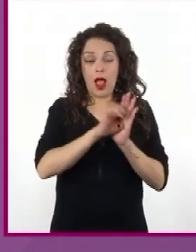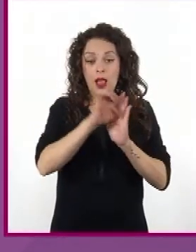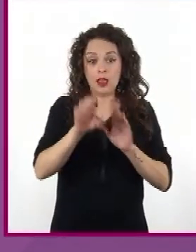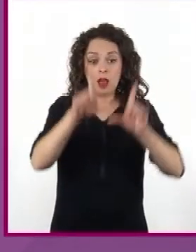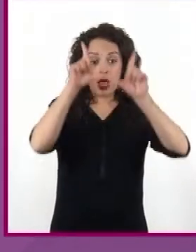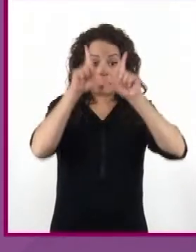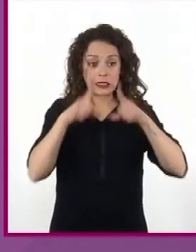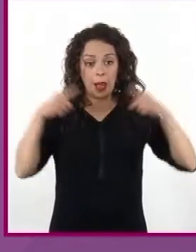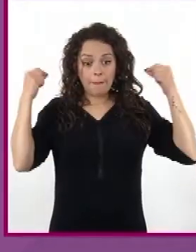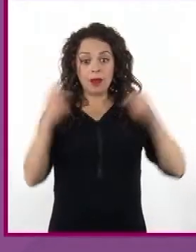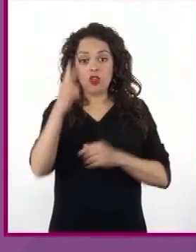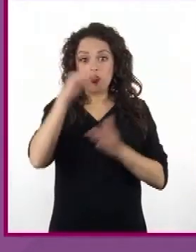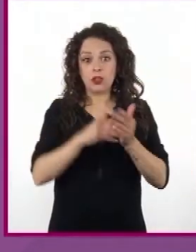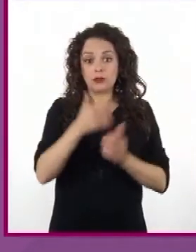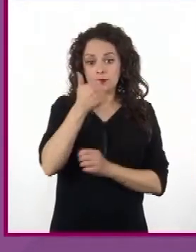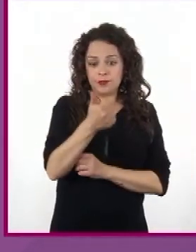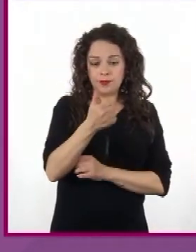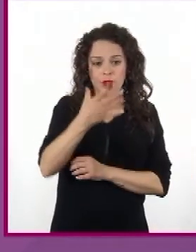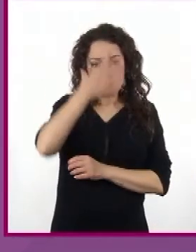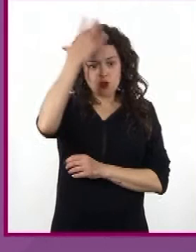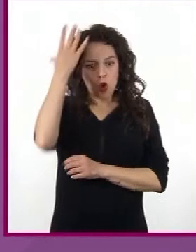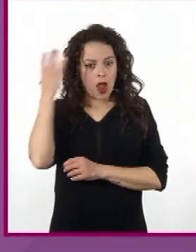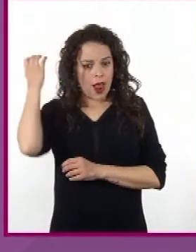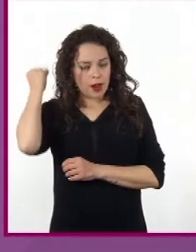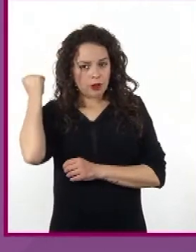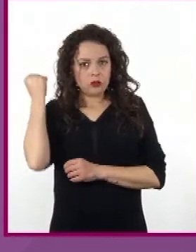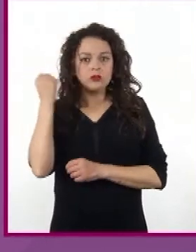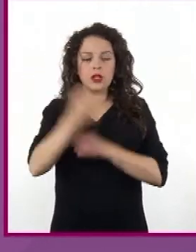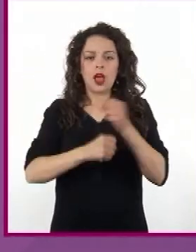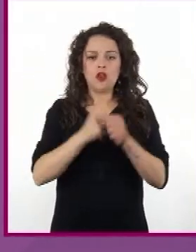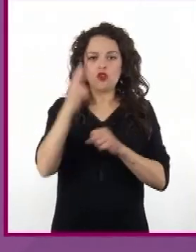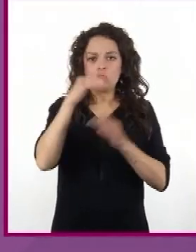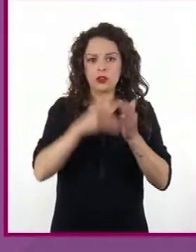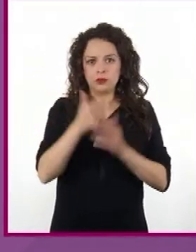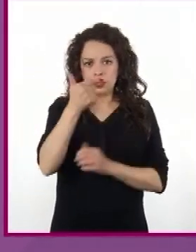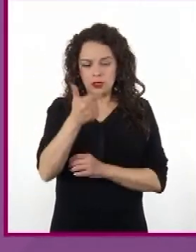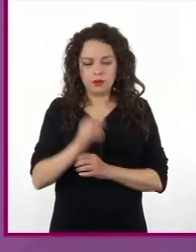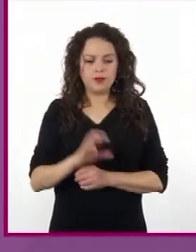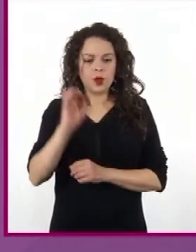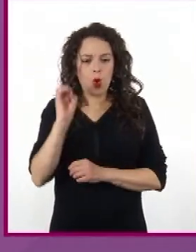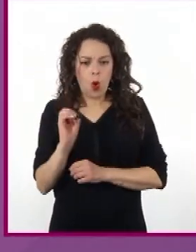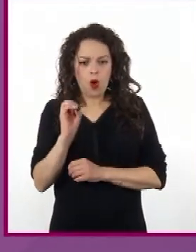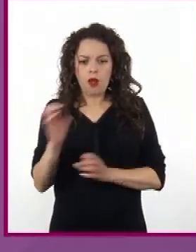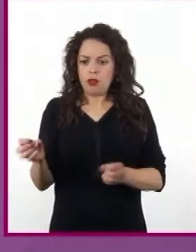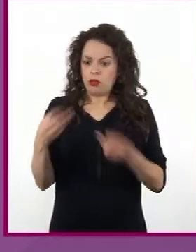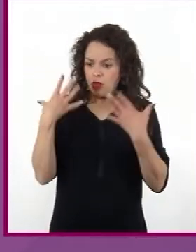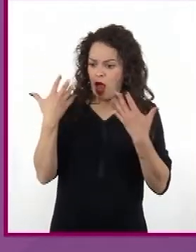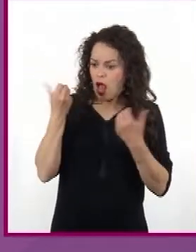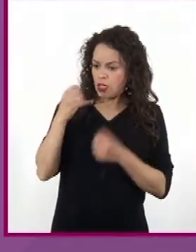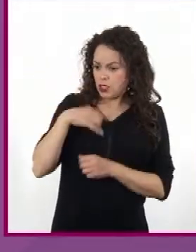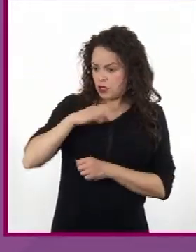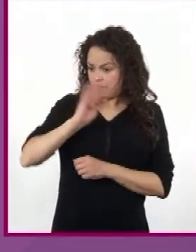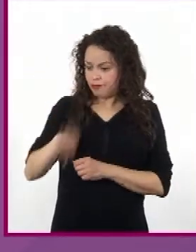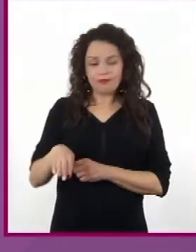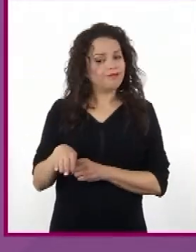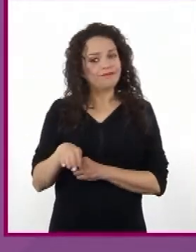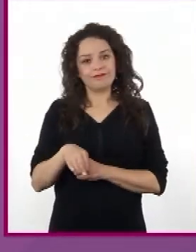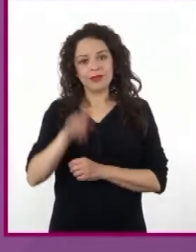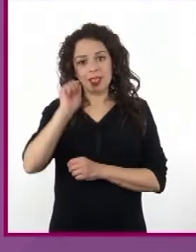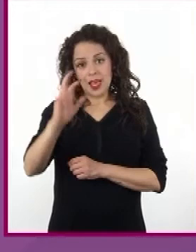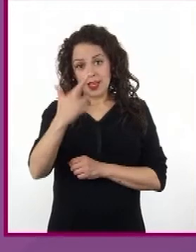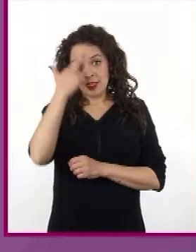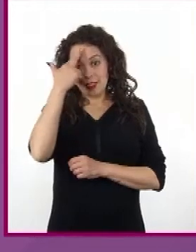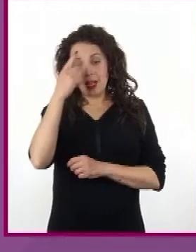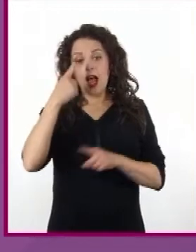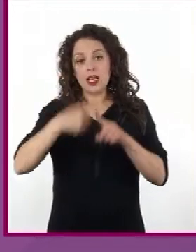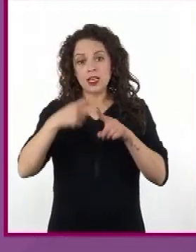2006, Morelos, Morir no es nada, de 2007, o No me dejen morir así, Recuerdos póstumos de Pancho